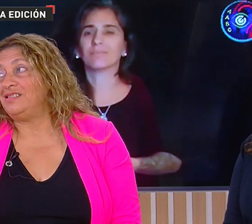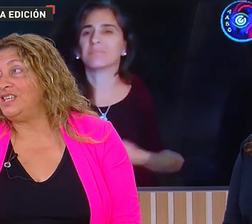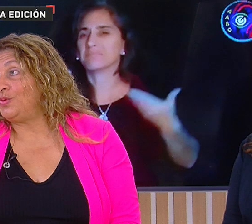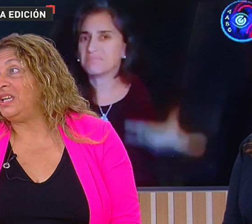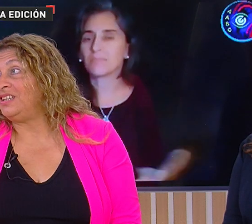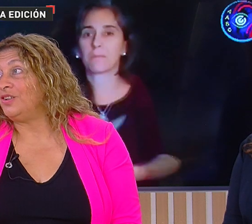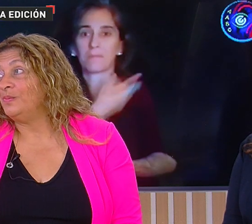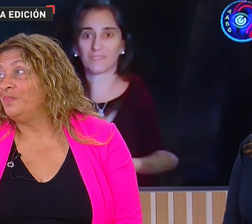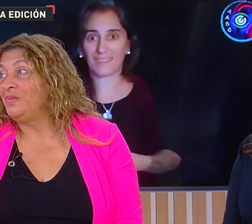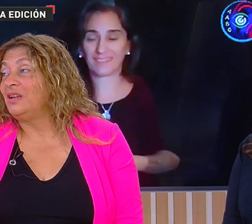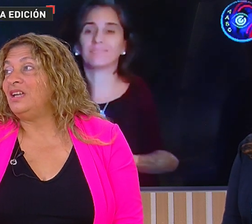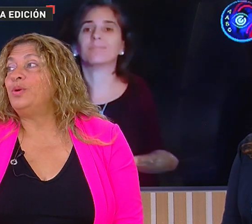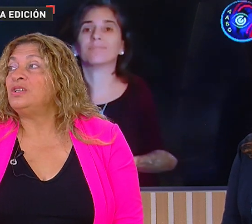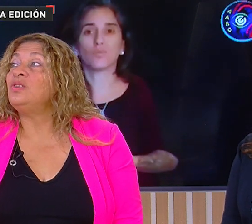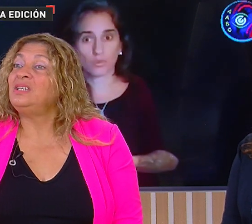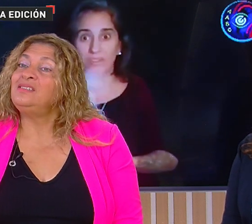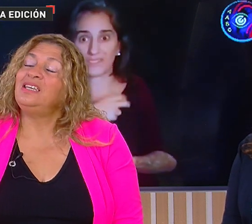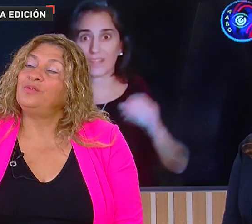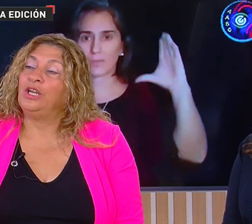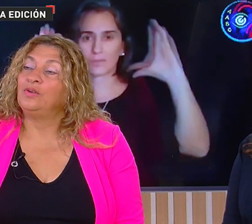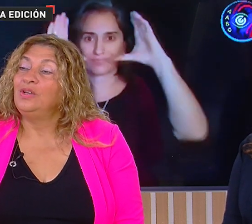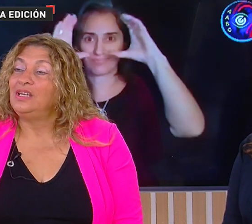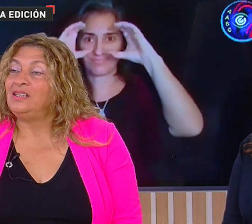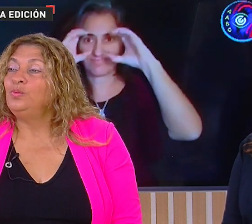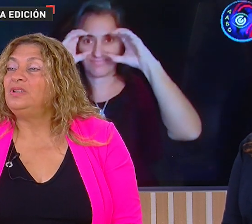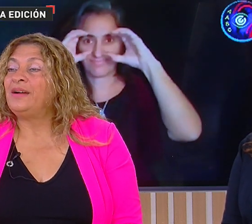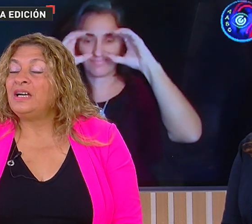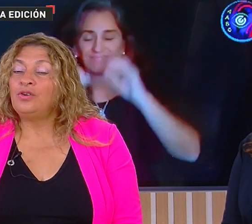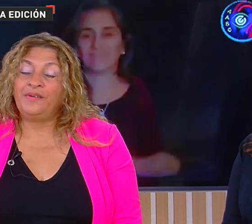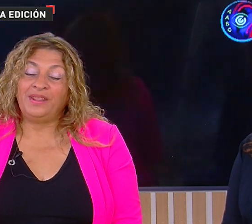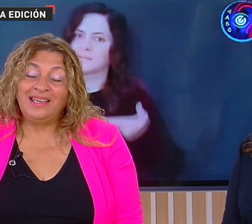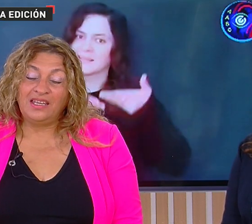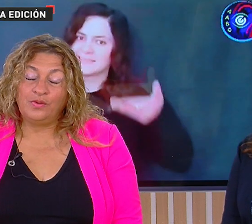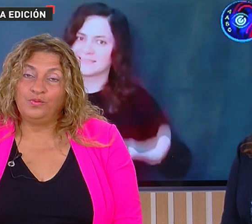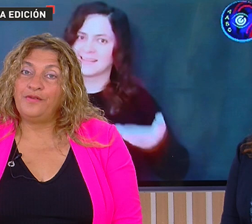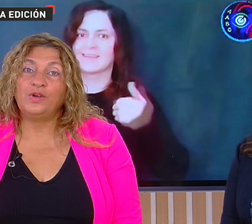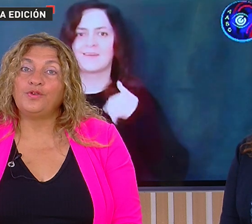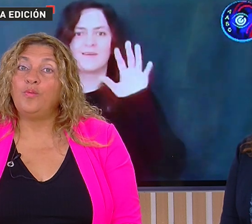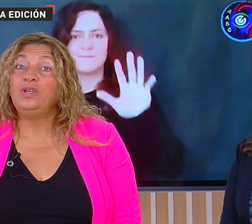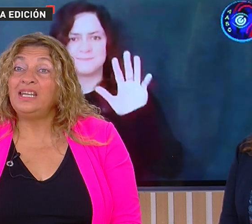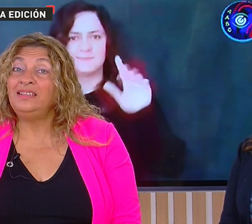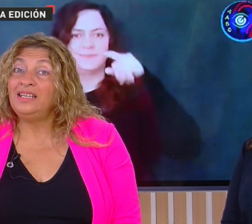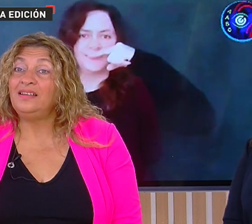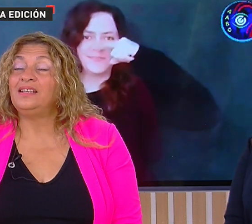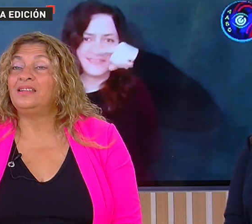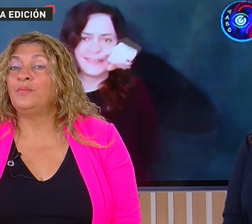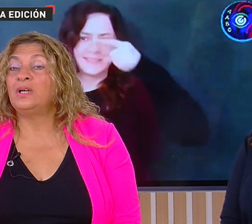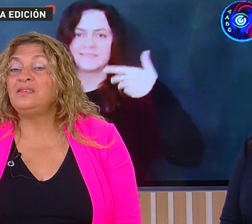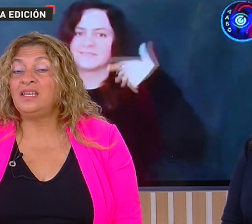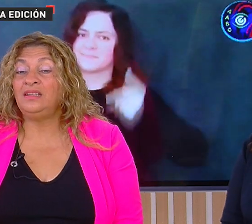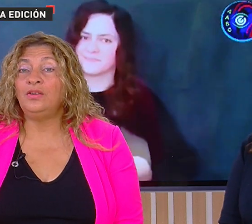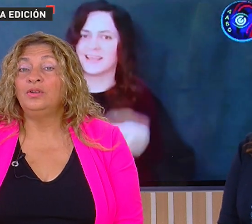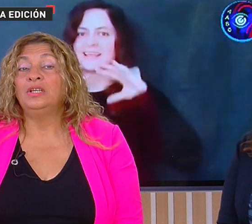tenemos acceso a esto. Uh-huh. Por eso es que, bueno, es un trabajo, la verdad, que es un esfuerzo muy grande el que